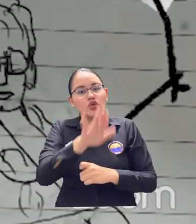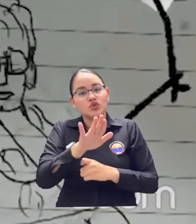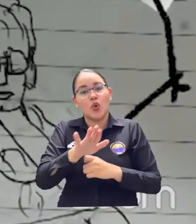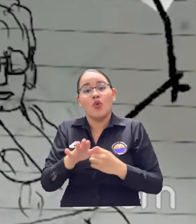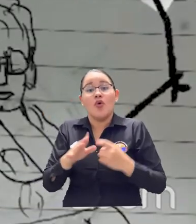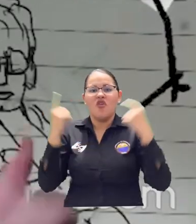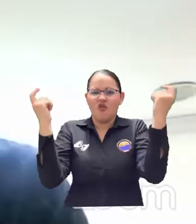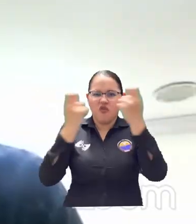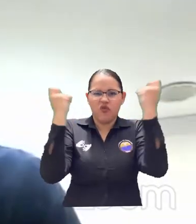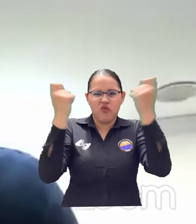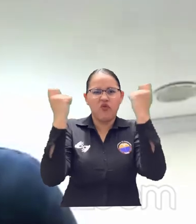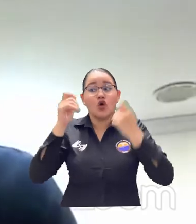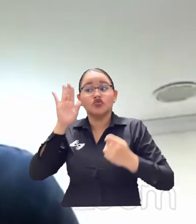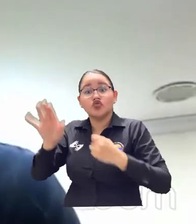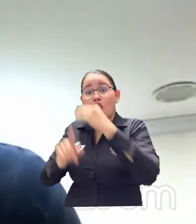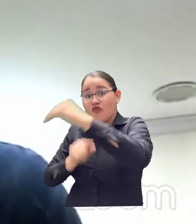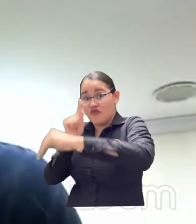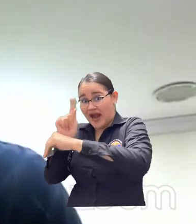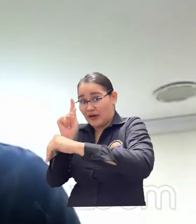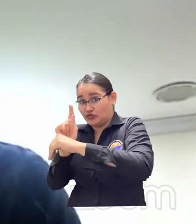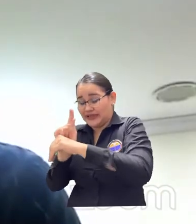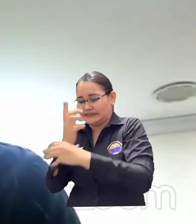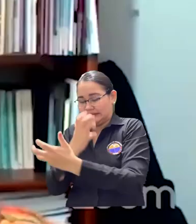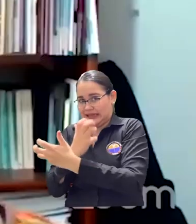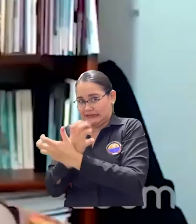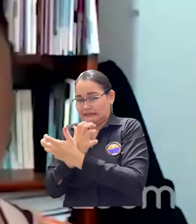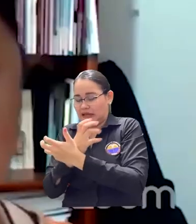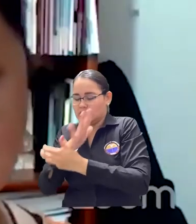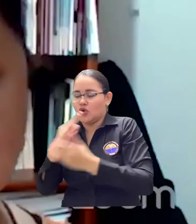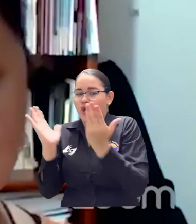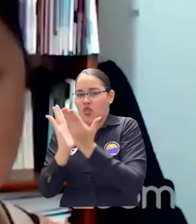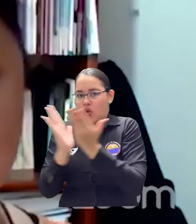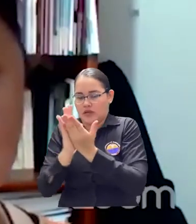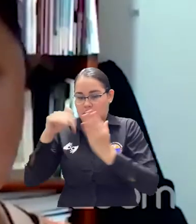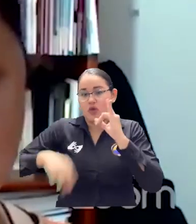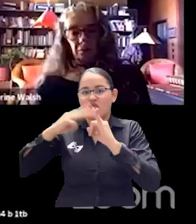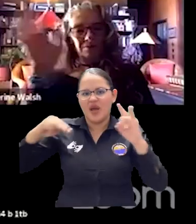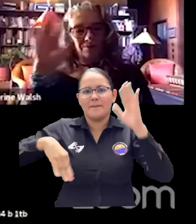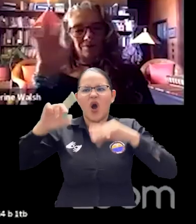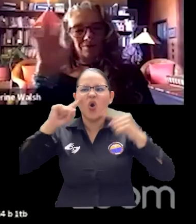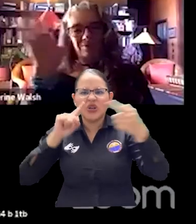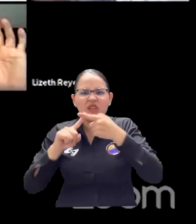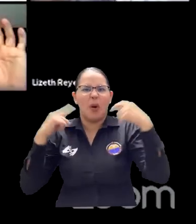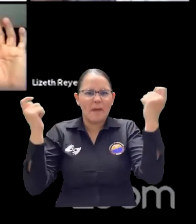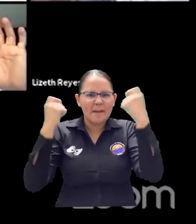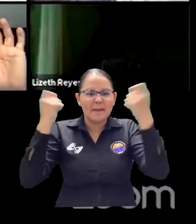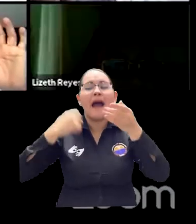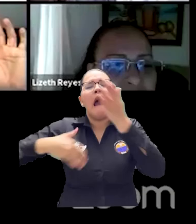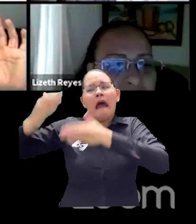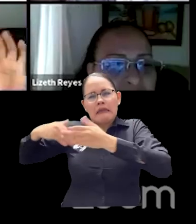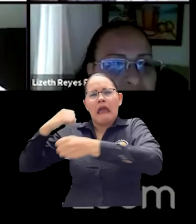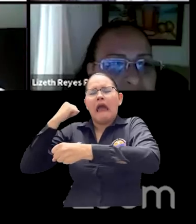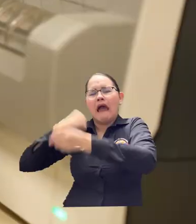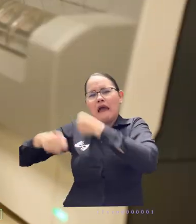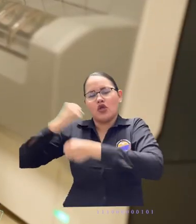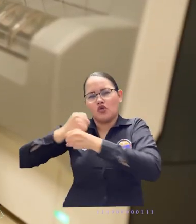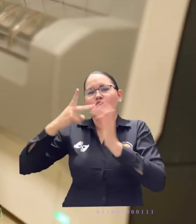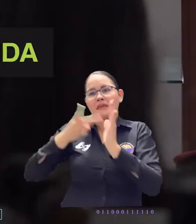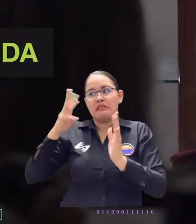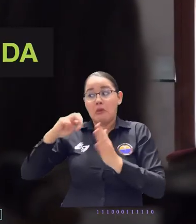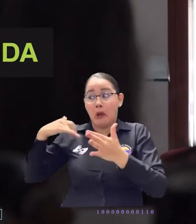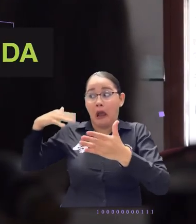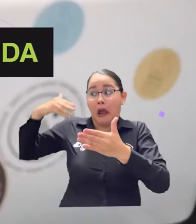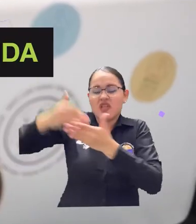y fortalecimiento de la oferta académica de la Facultad de Ciencias de la Educación en UNI Magdalena, que se puso en marcha desde el año 2018.